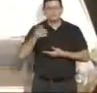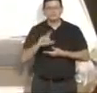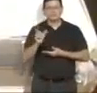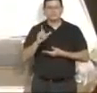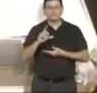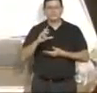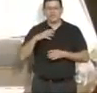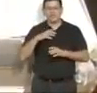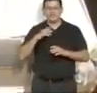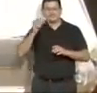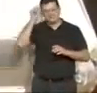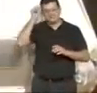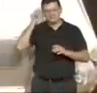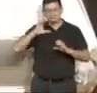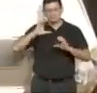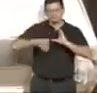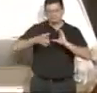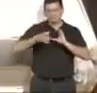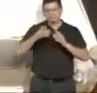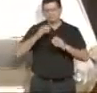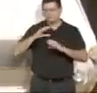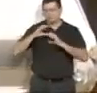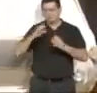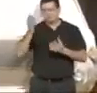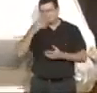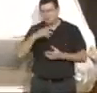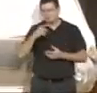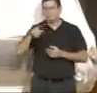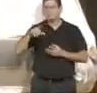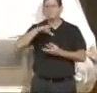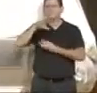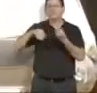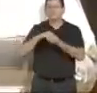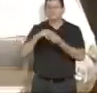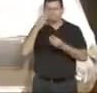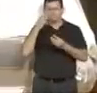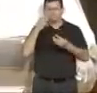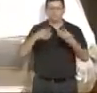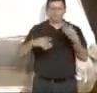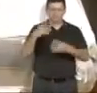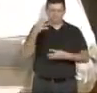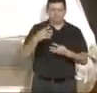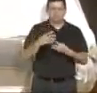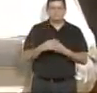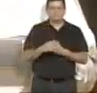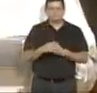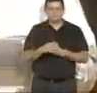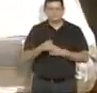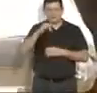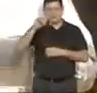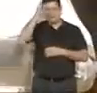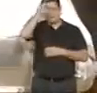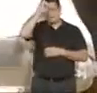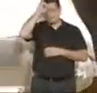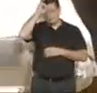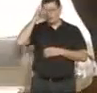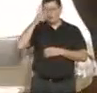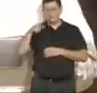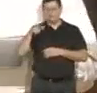enferma, o mala con el pueblo. Las ideologías no asumen al